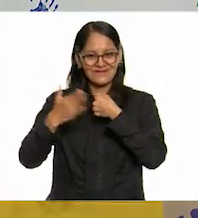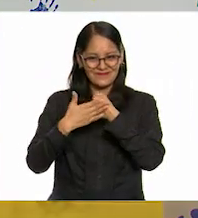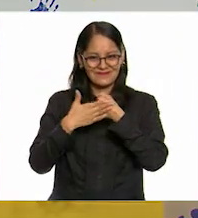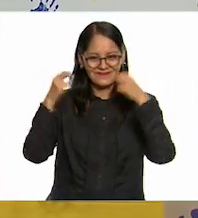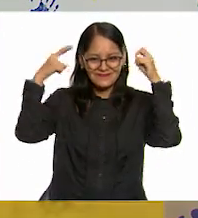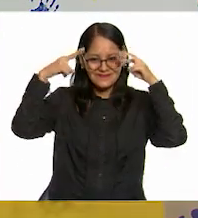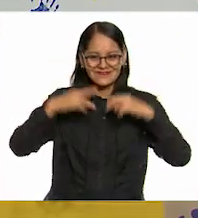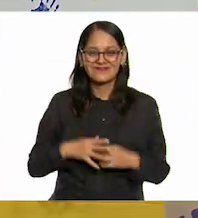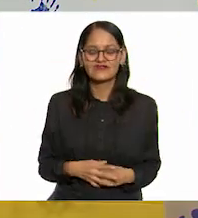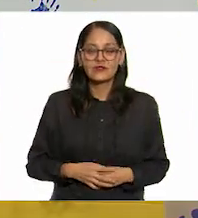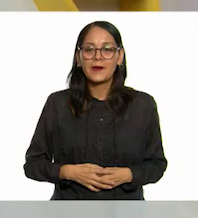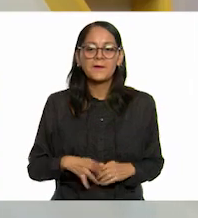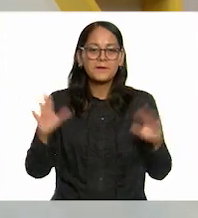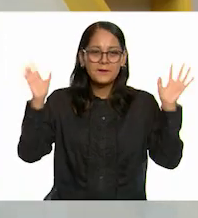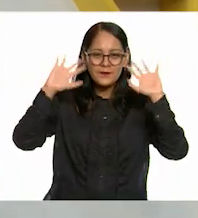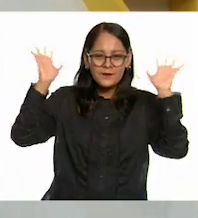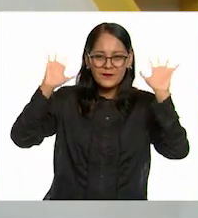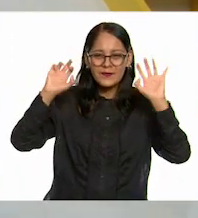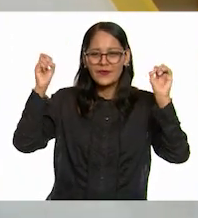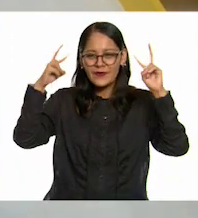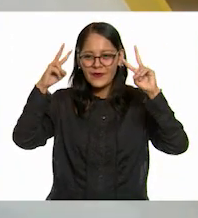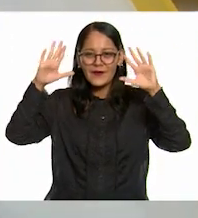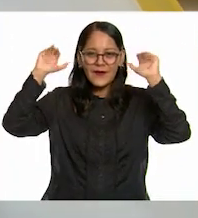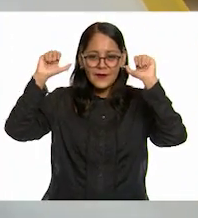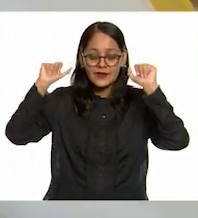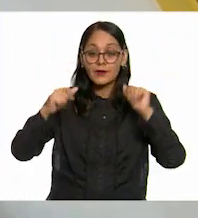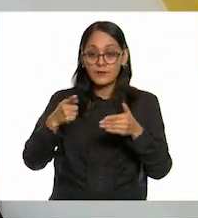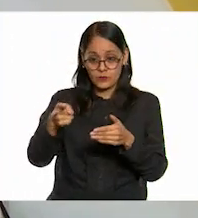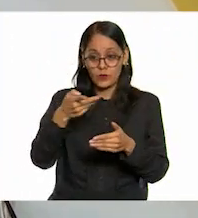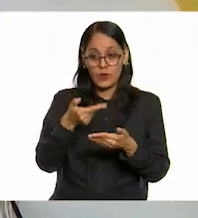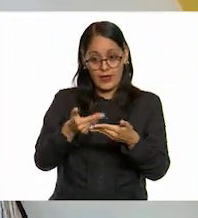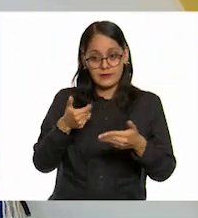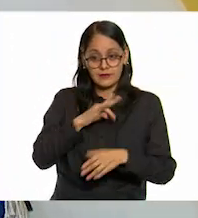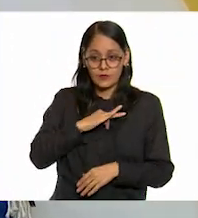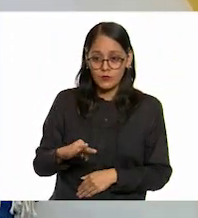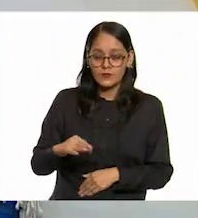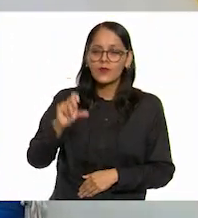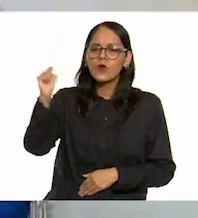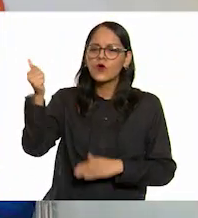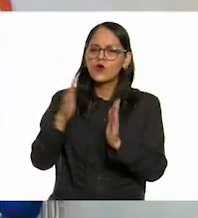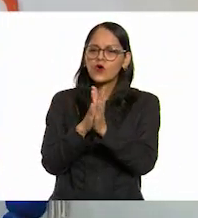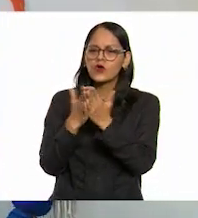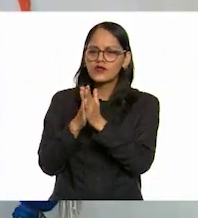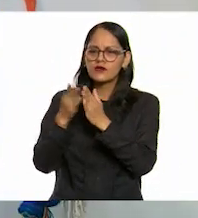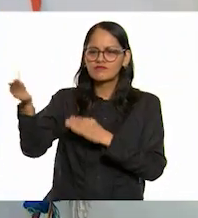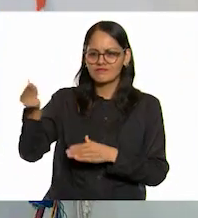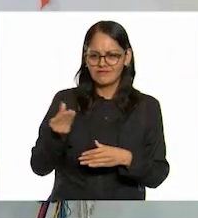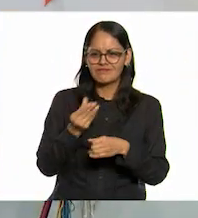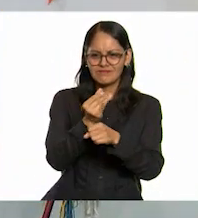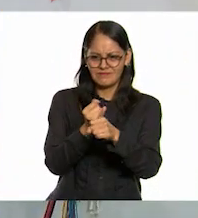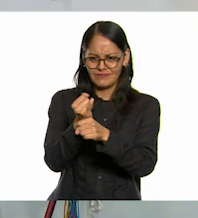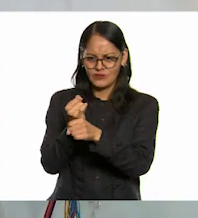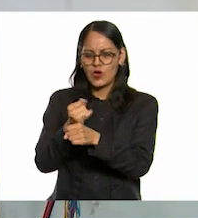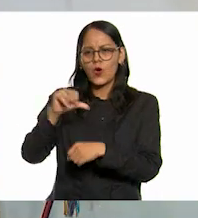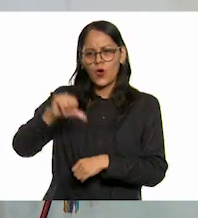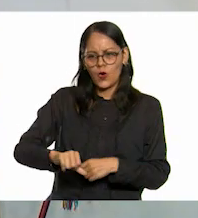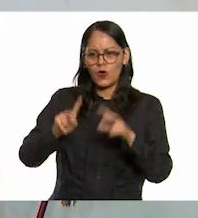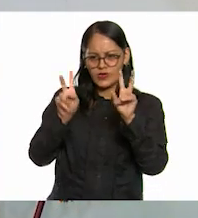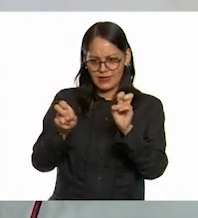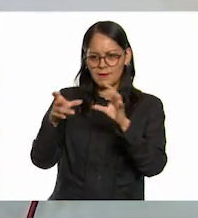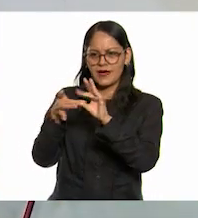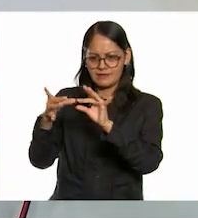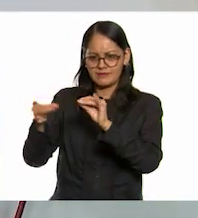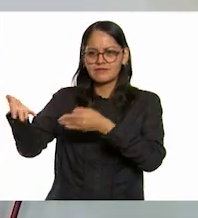próxima! ¡Nos vemos! ¡Adiós! Pero si te es posible, antes de terminar, consulta otros libros y comenta el tema del día de hoy con tu